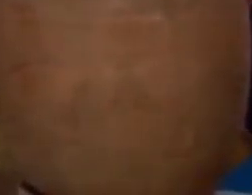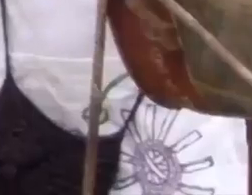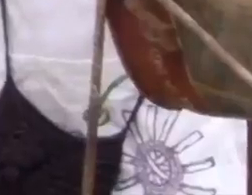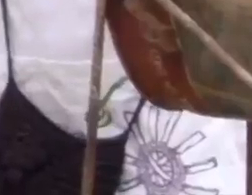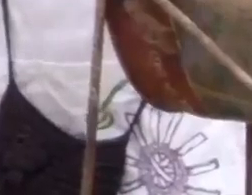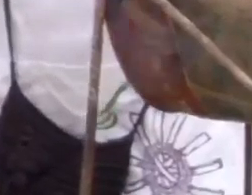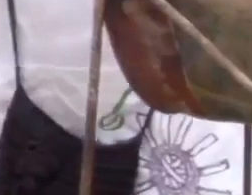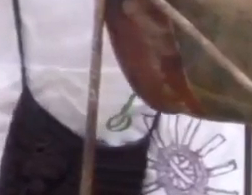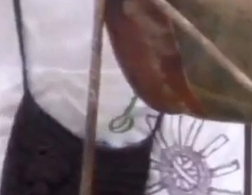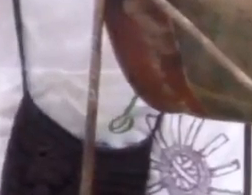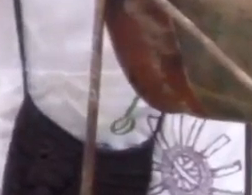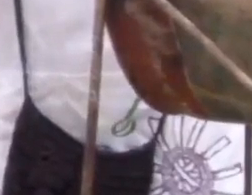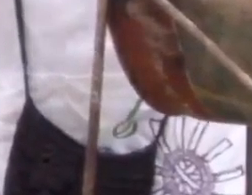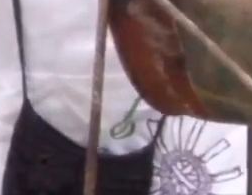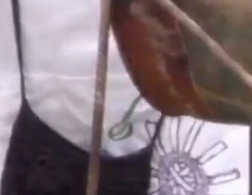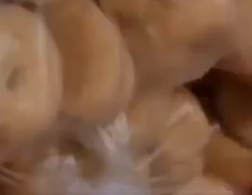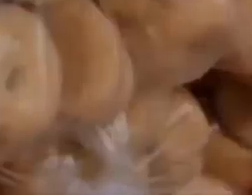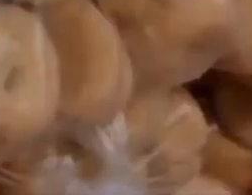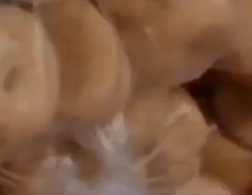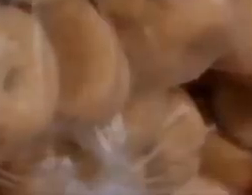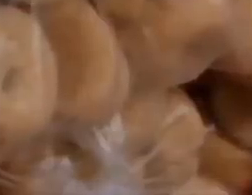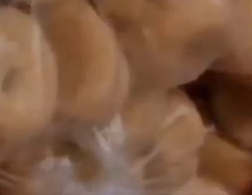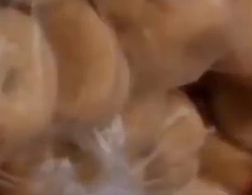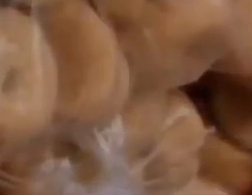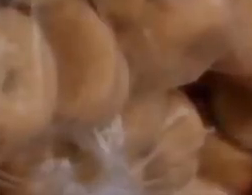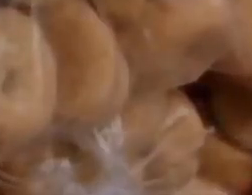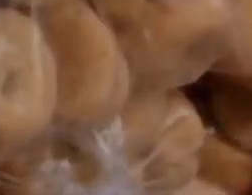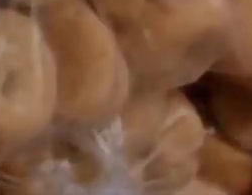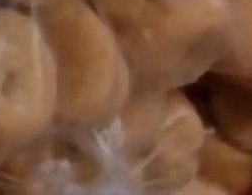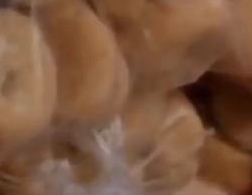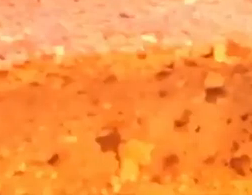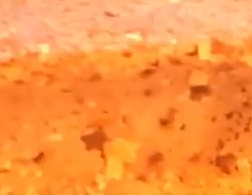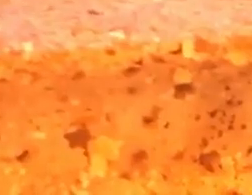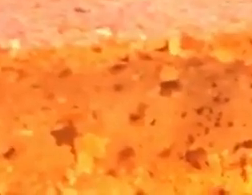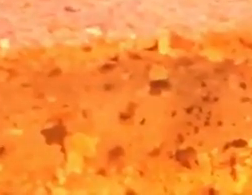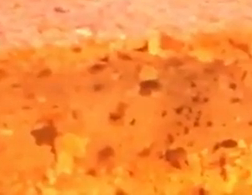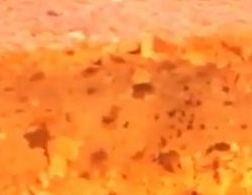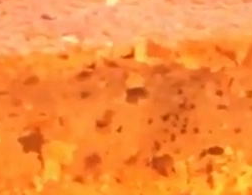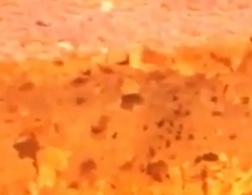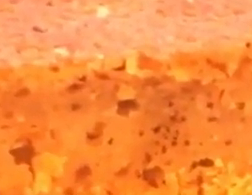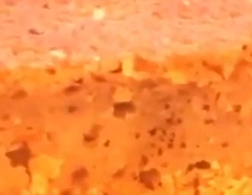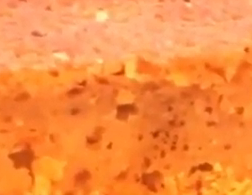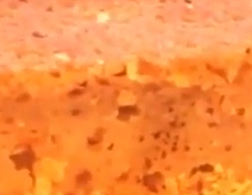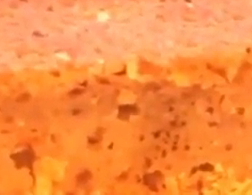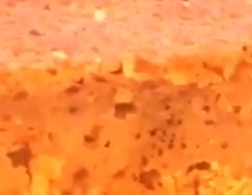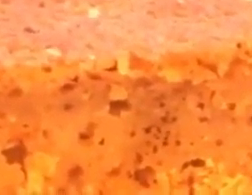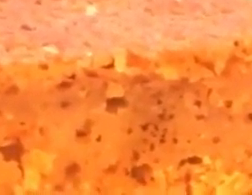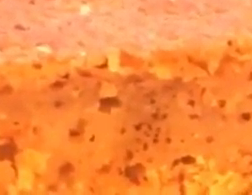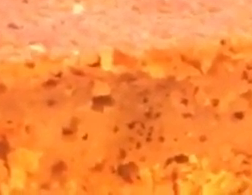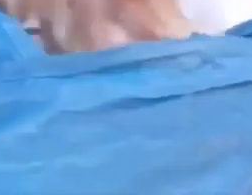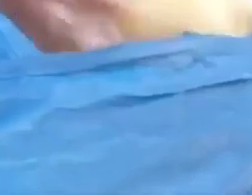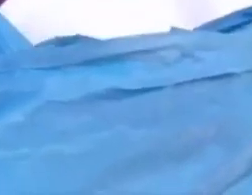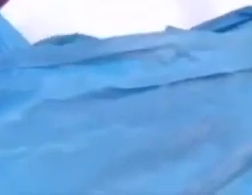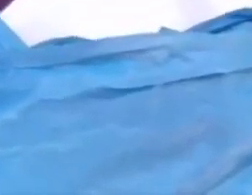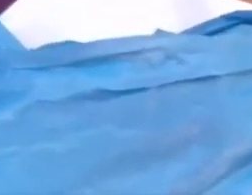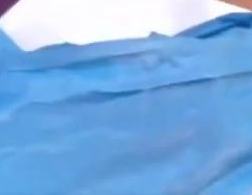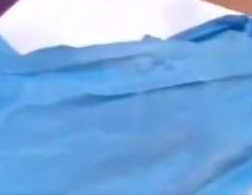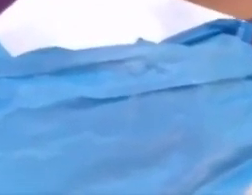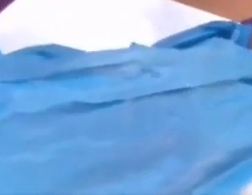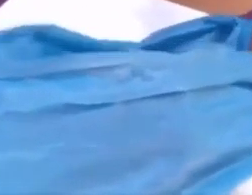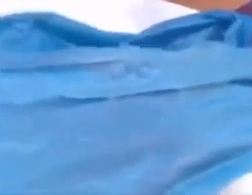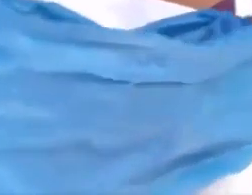corazón. Regálame, regálame un rayito de tu sol, de tu historia chorotega, de